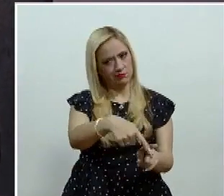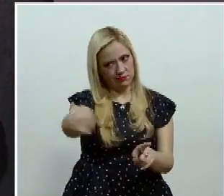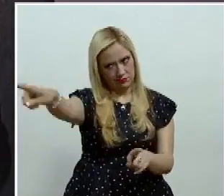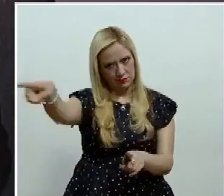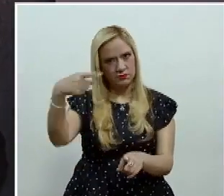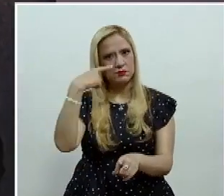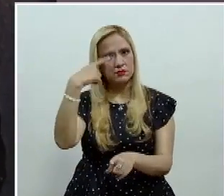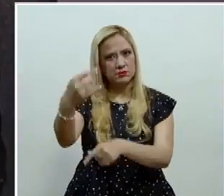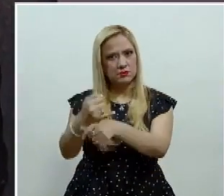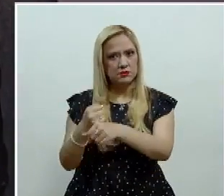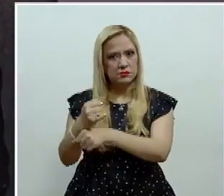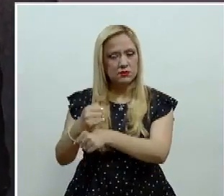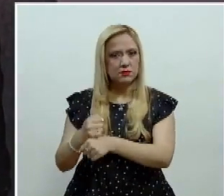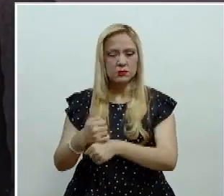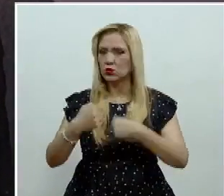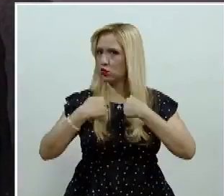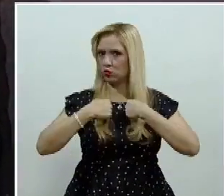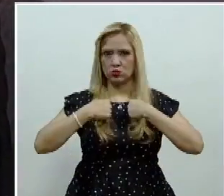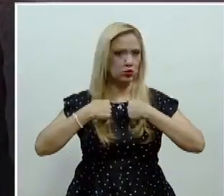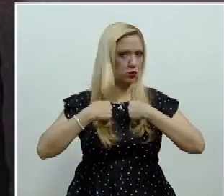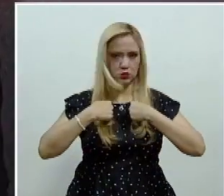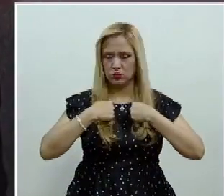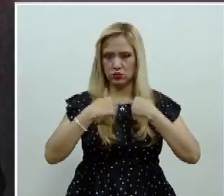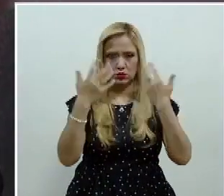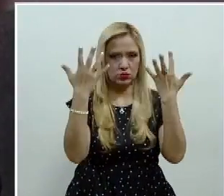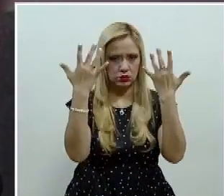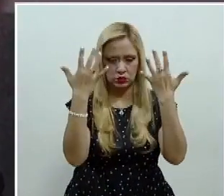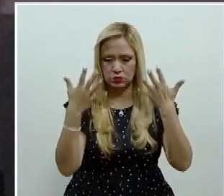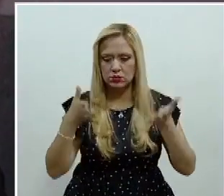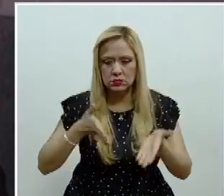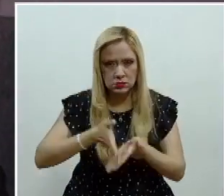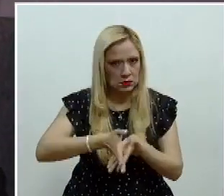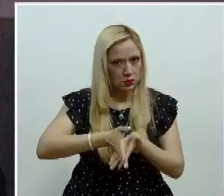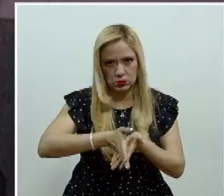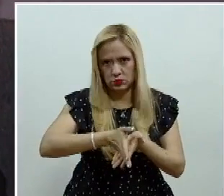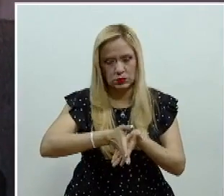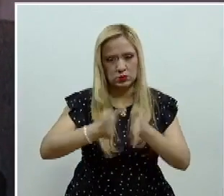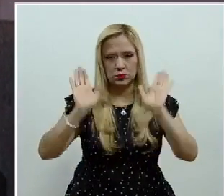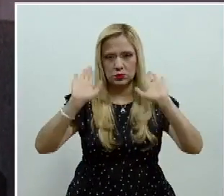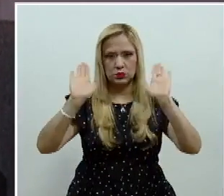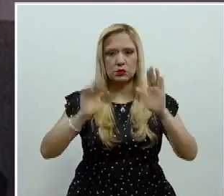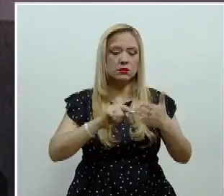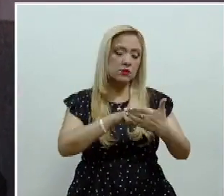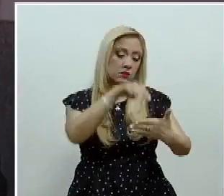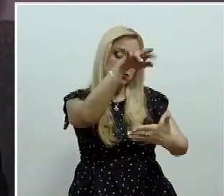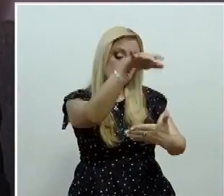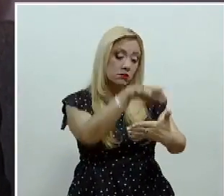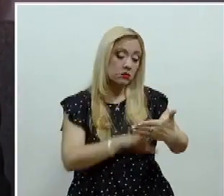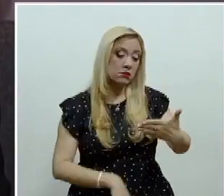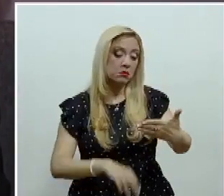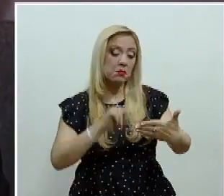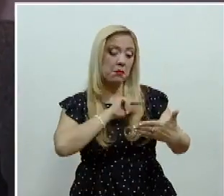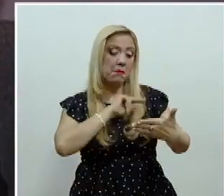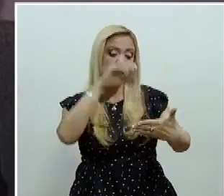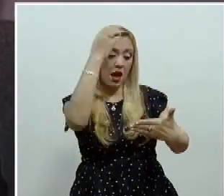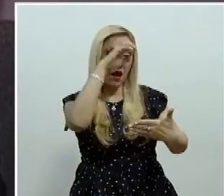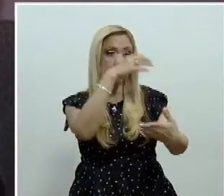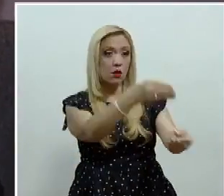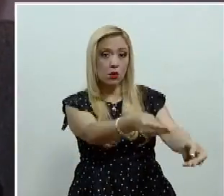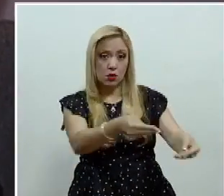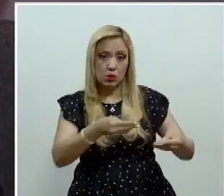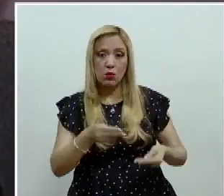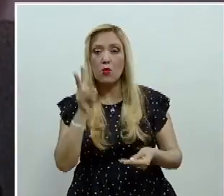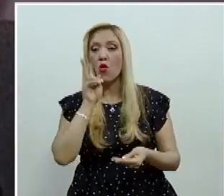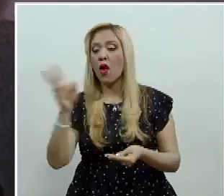nosotros, digamos, no lo hacemos. Entonces, ¿en qué nos basamos? Pues precisamente en los dictámenes y en las pruebas que nos ofrecen.